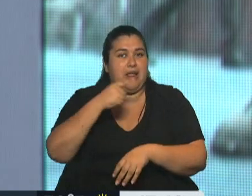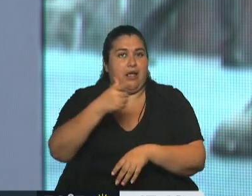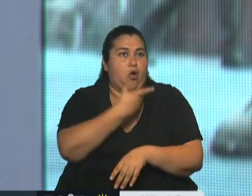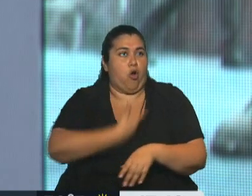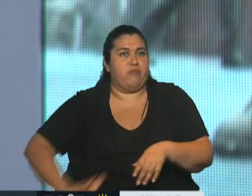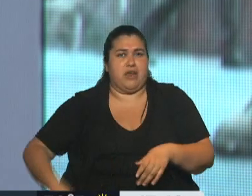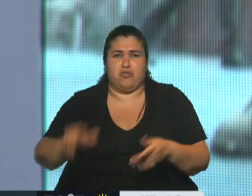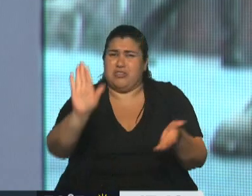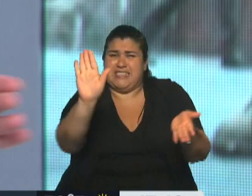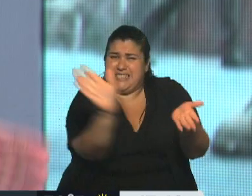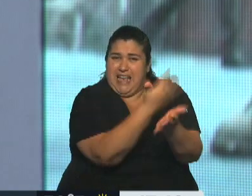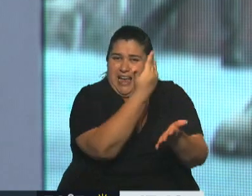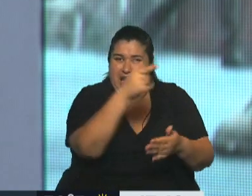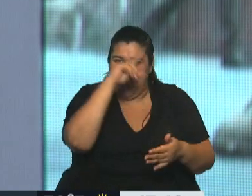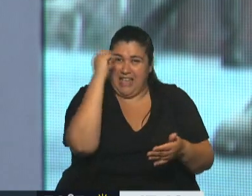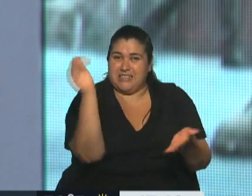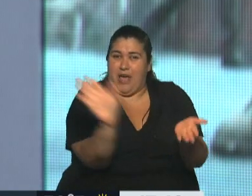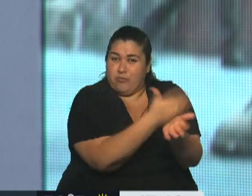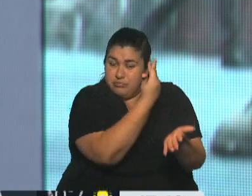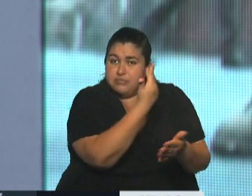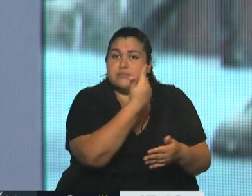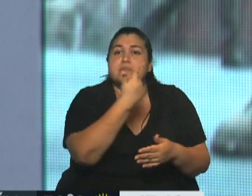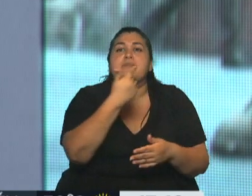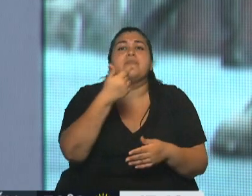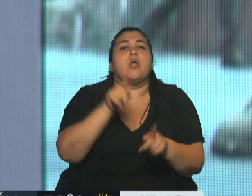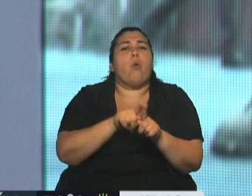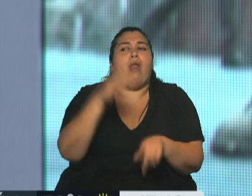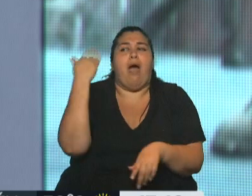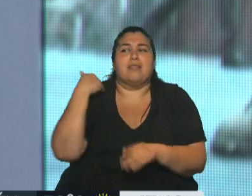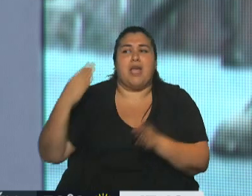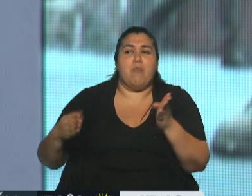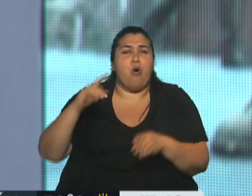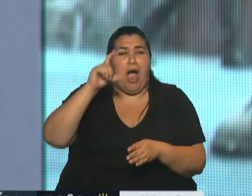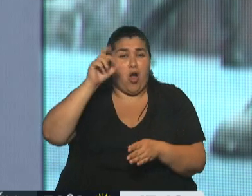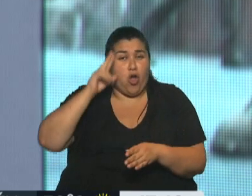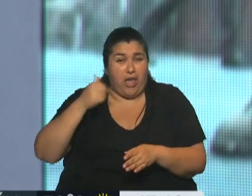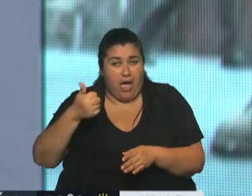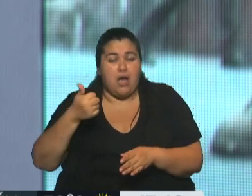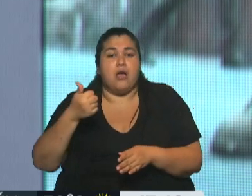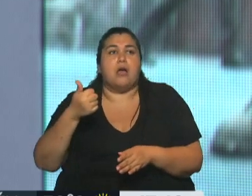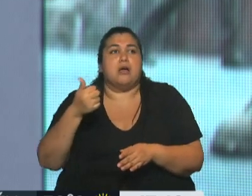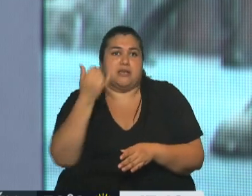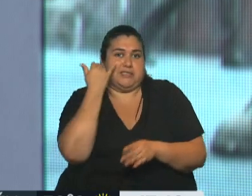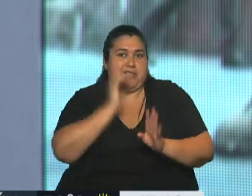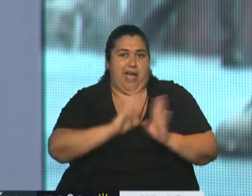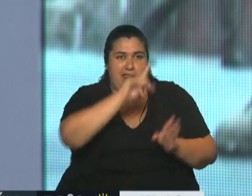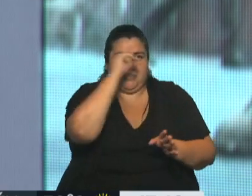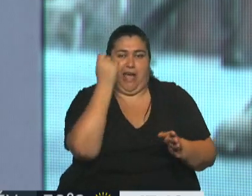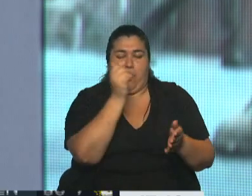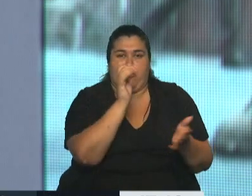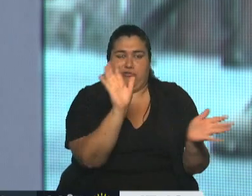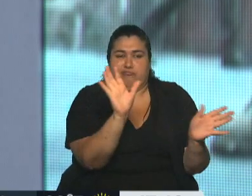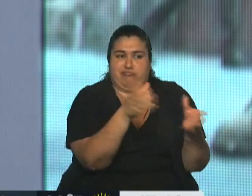a una estrategia, digamos así, neoliberal desde el poscorreísmo hasta hoy, que desarmó el Estado y por lo tanto